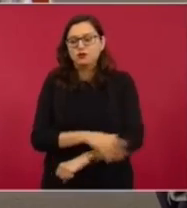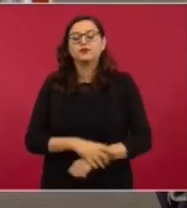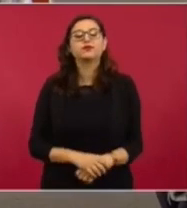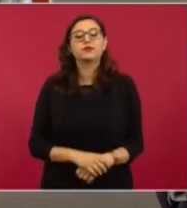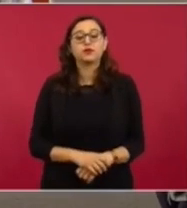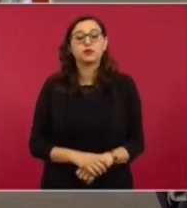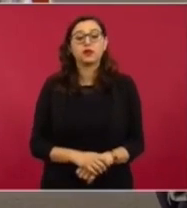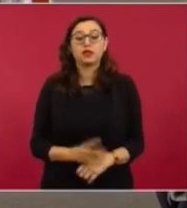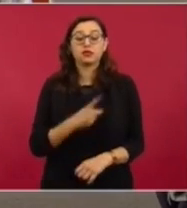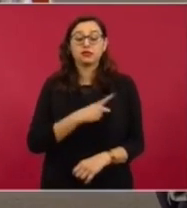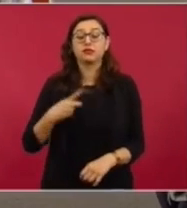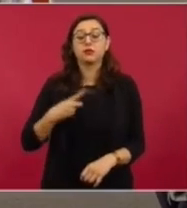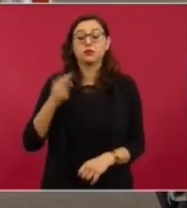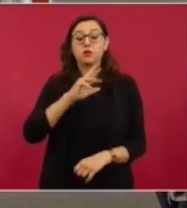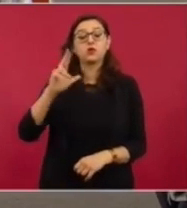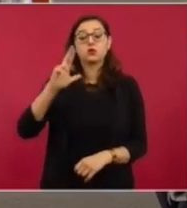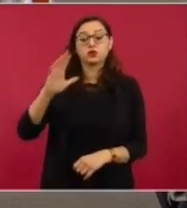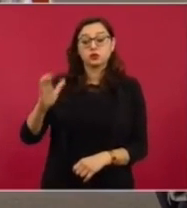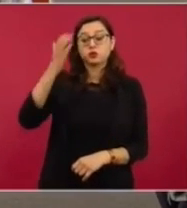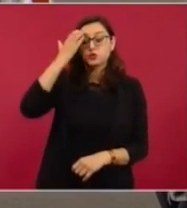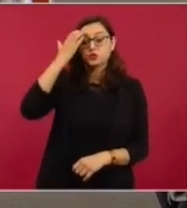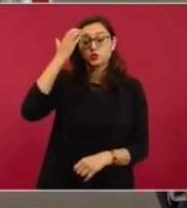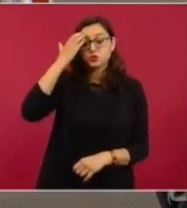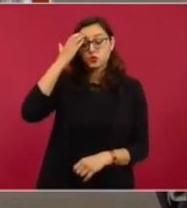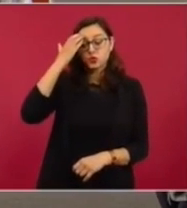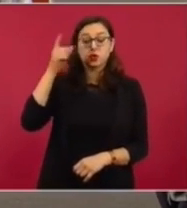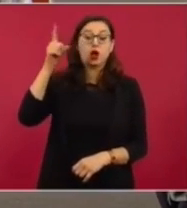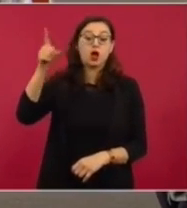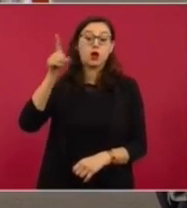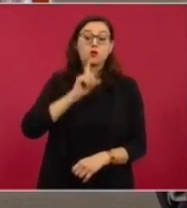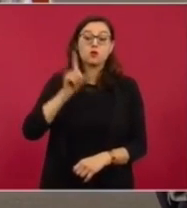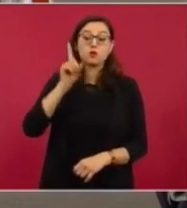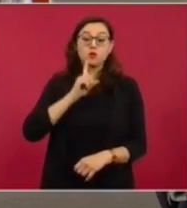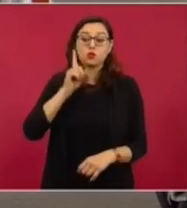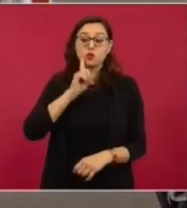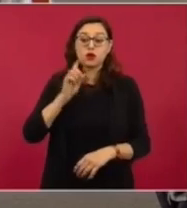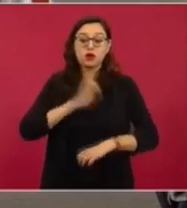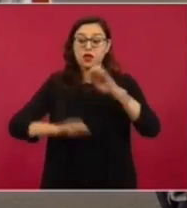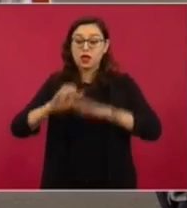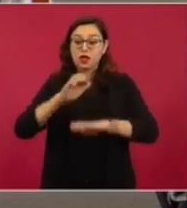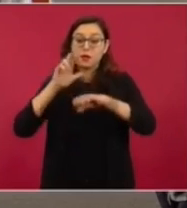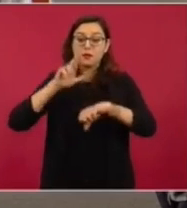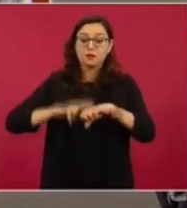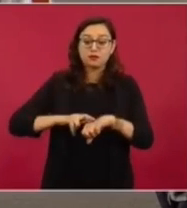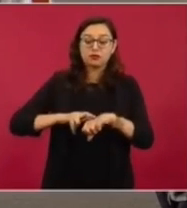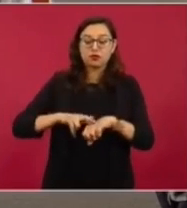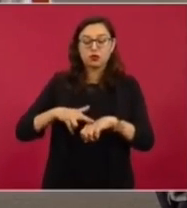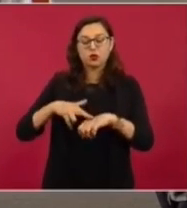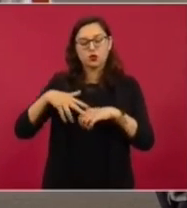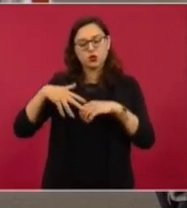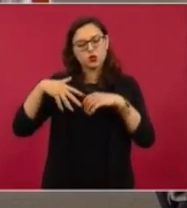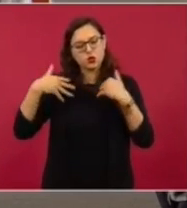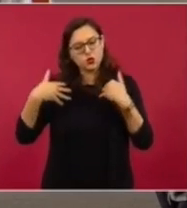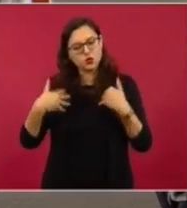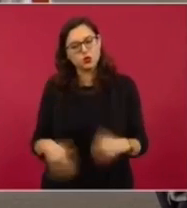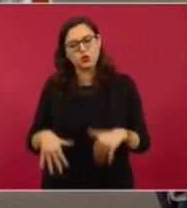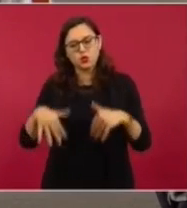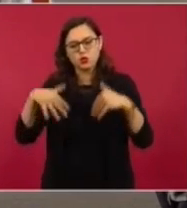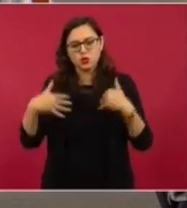reconocer el trabajo de nuestra embajadora en Ucrania, porque el segundo